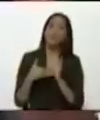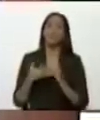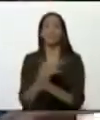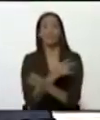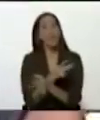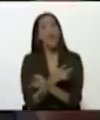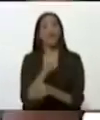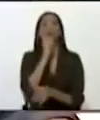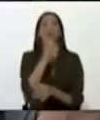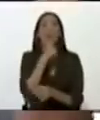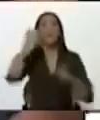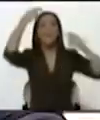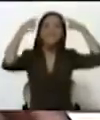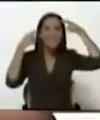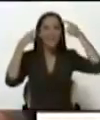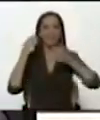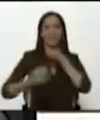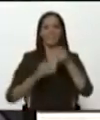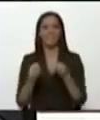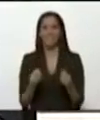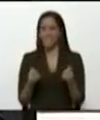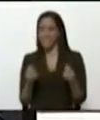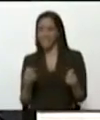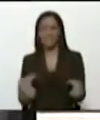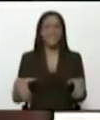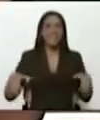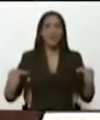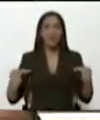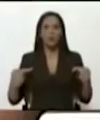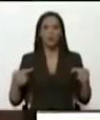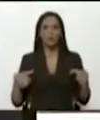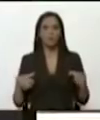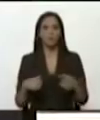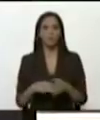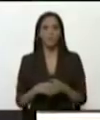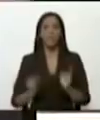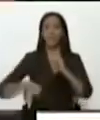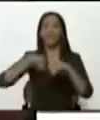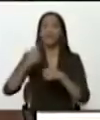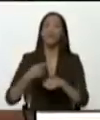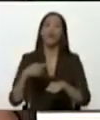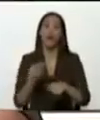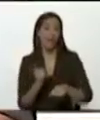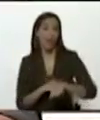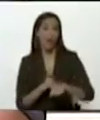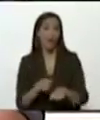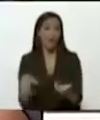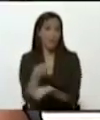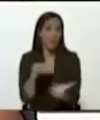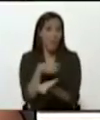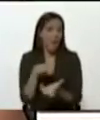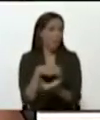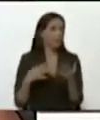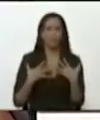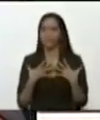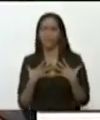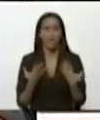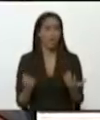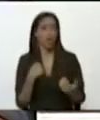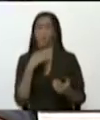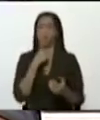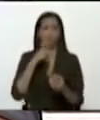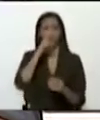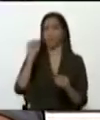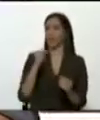el nombre de Chávez para hacerse rico. Y para después, a la hora de la chiquita, en medio de las dificultades. Ah, no me gusta Maduro,